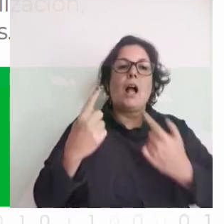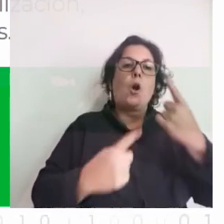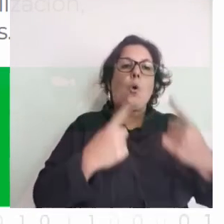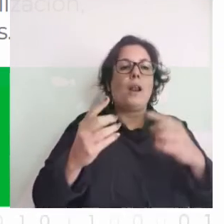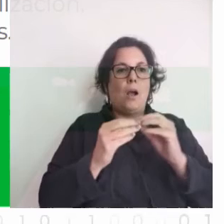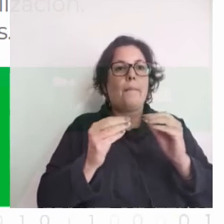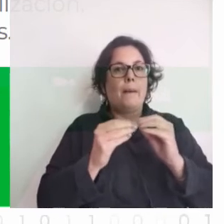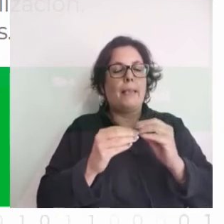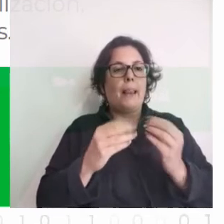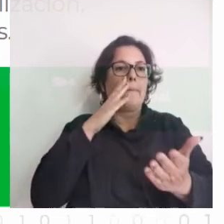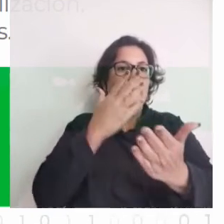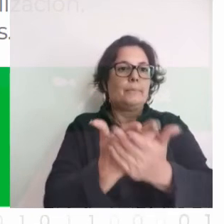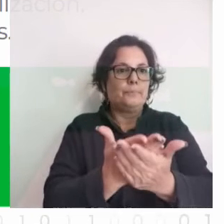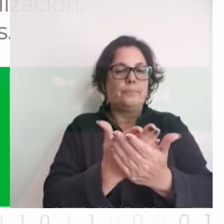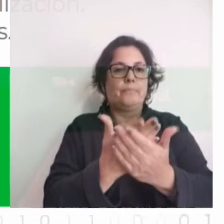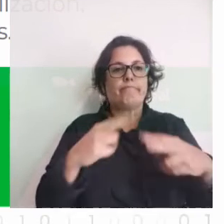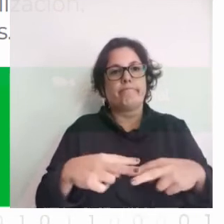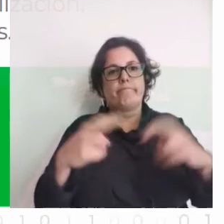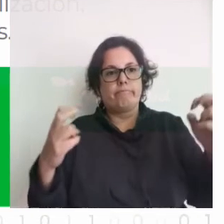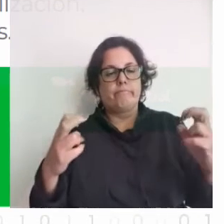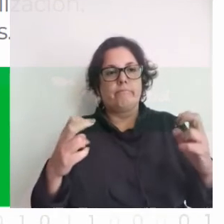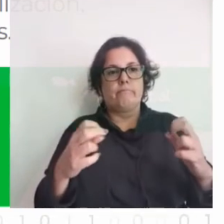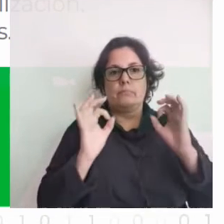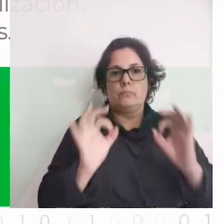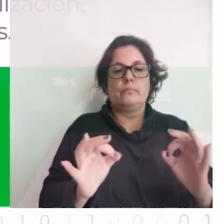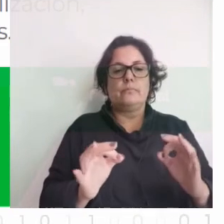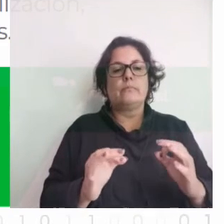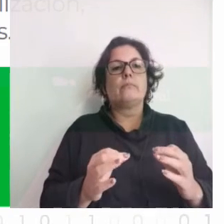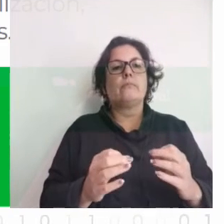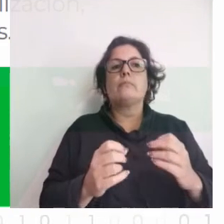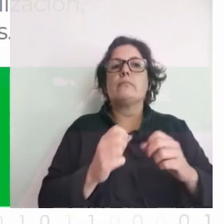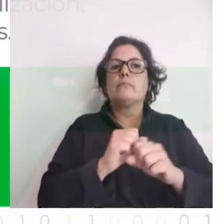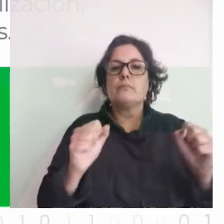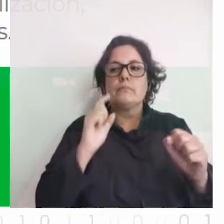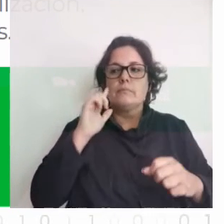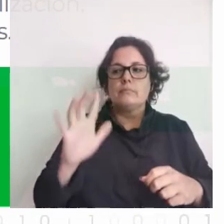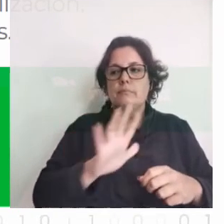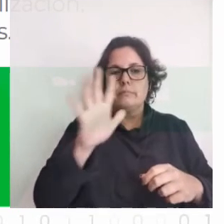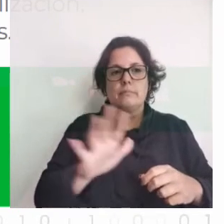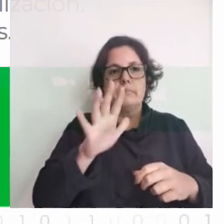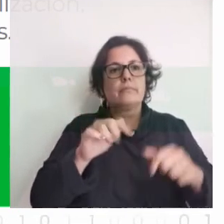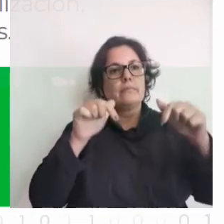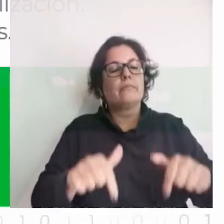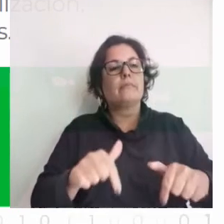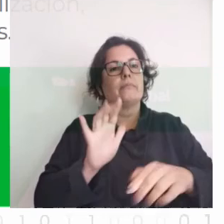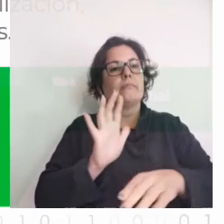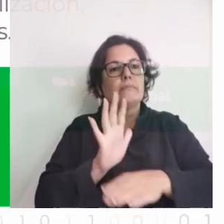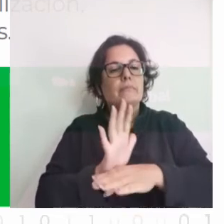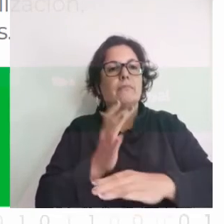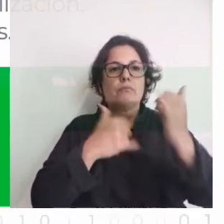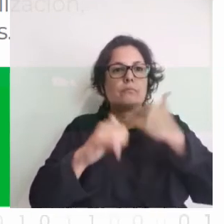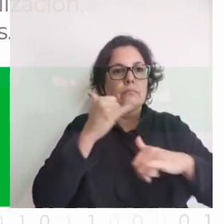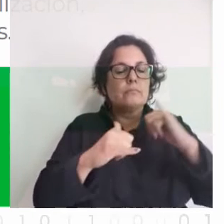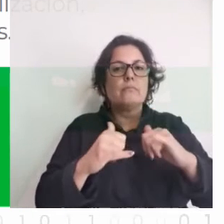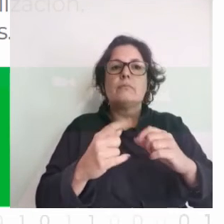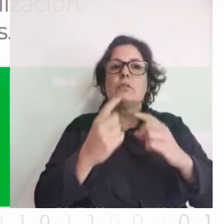presentando investigaciones de este tipo. Como se pueden imaginar, este tipo de datos tiene diversas ventajas, entre